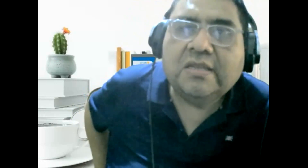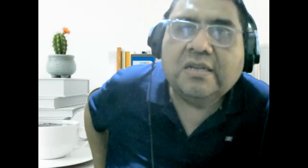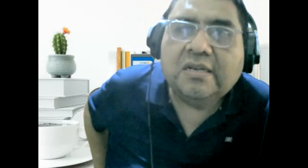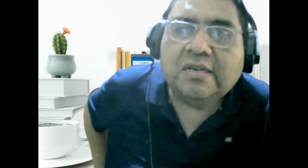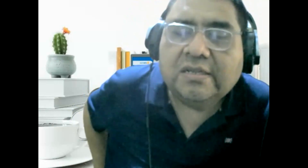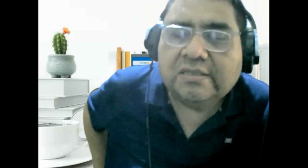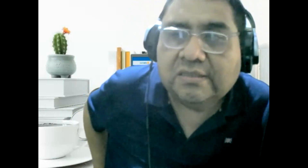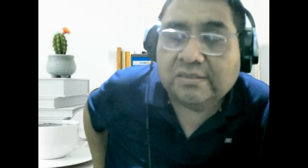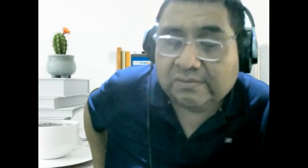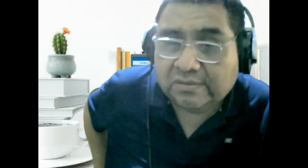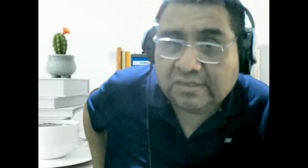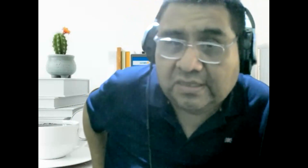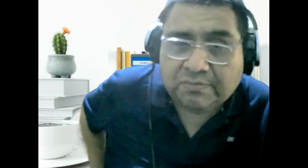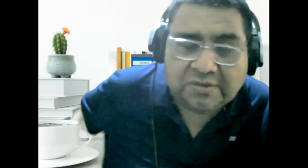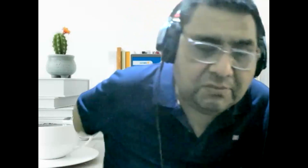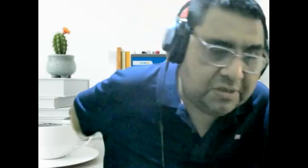el tema del